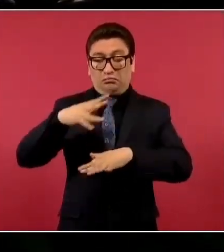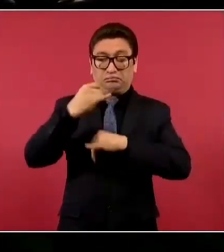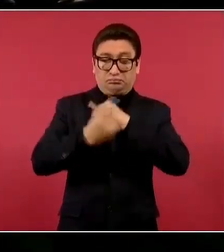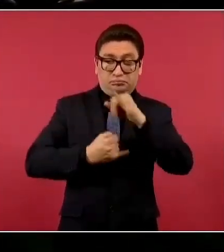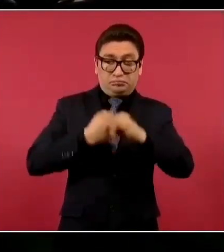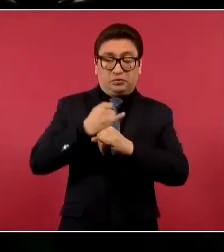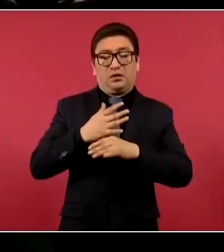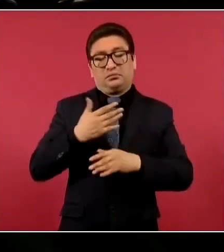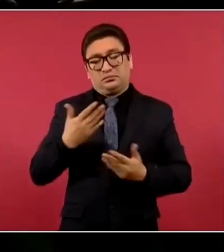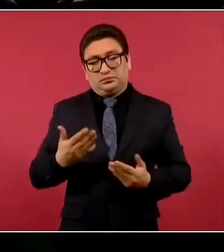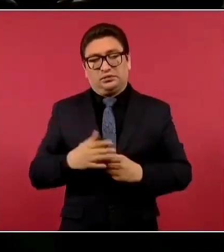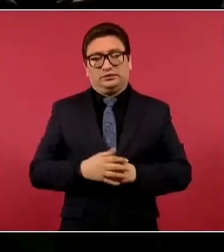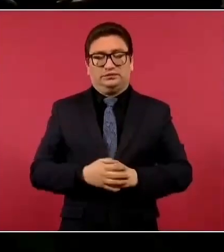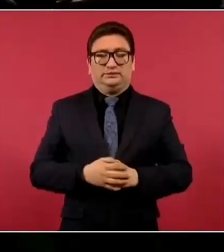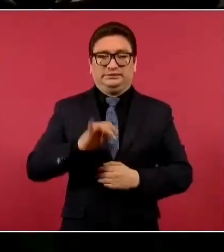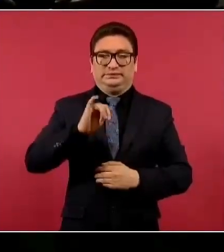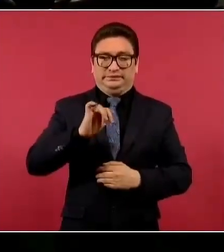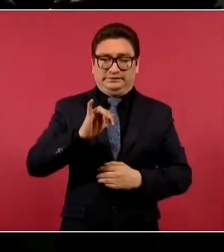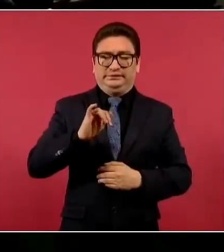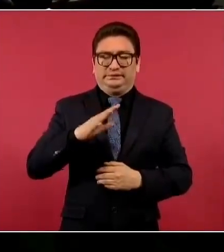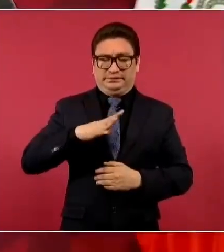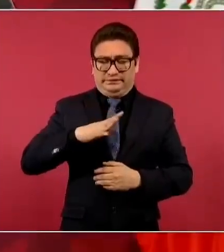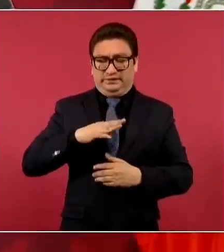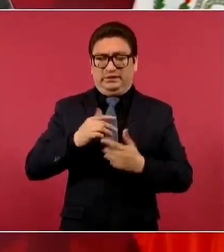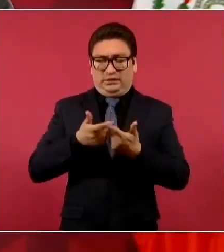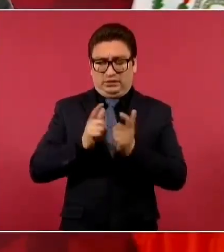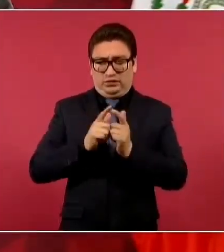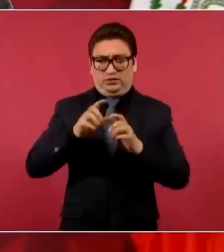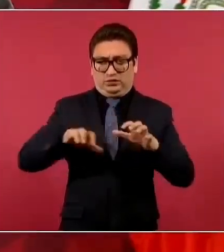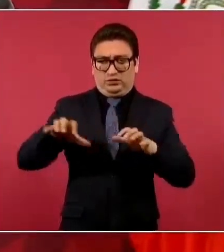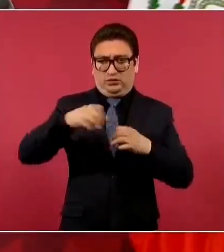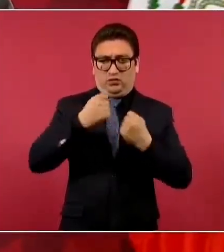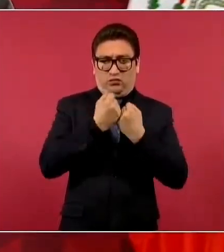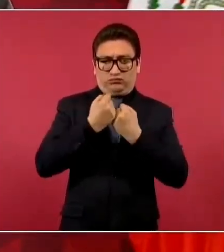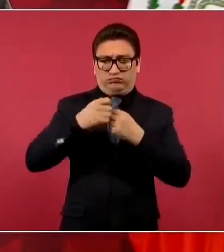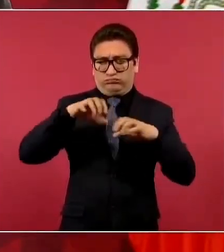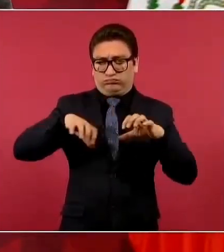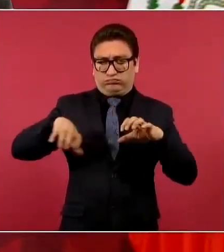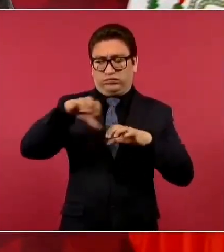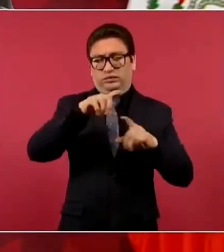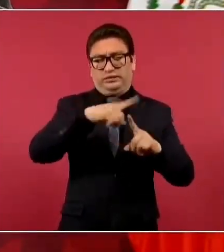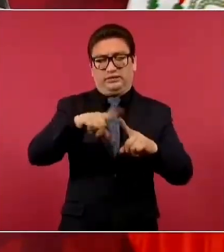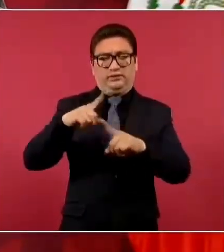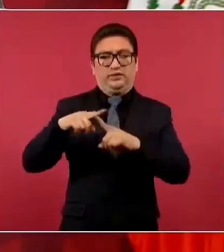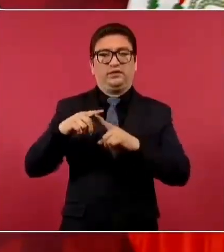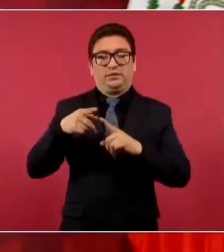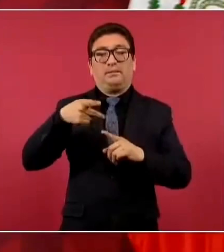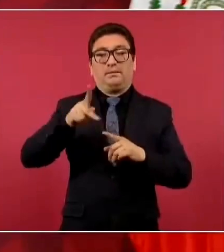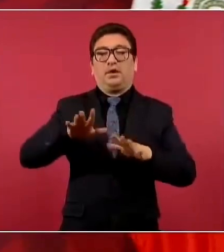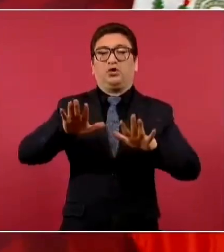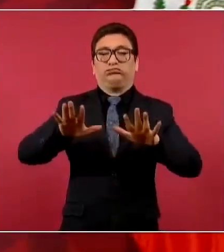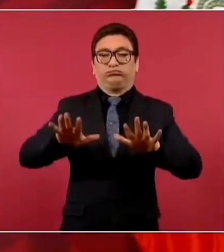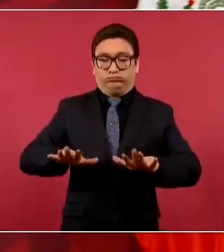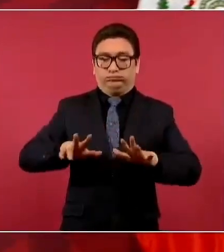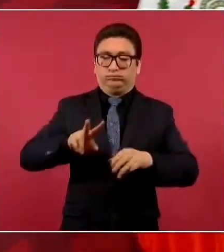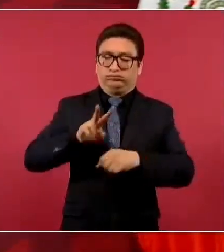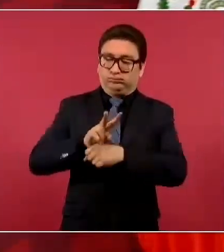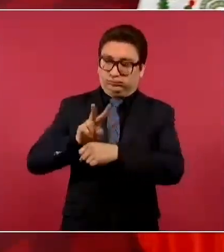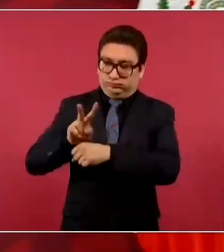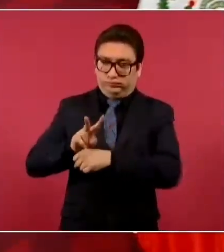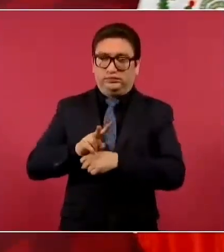internacional y sí operan bandas, de todas maneras tenemos ahí